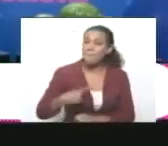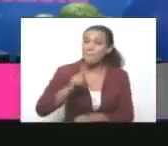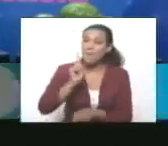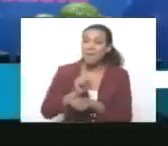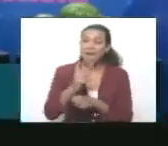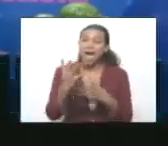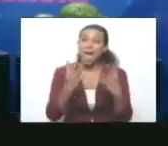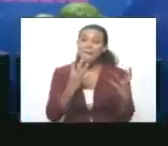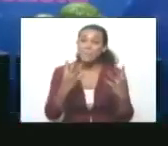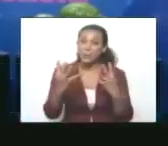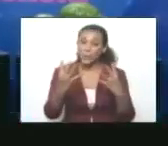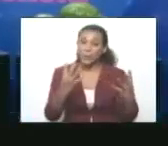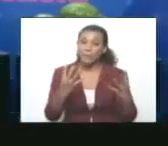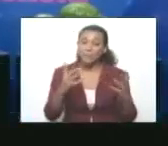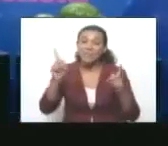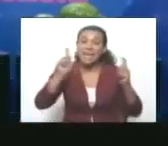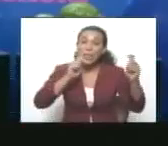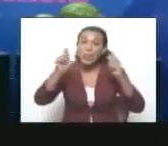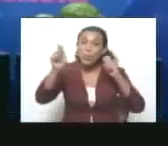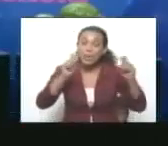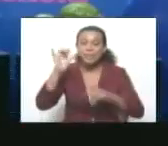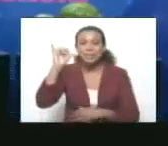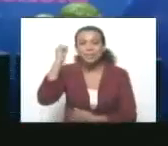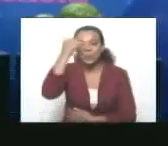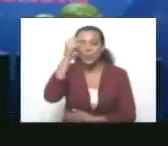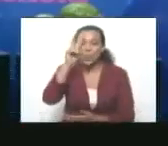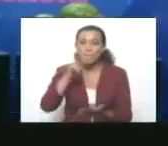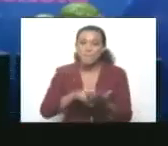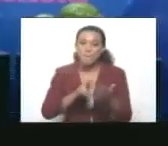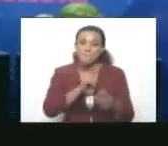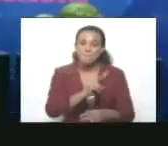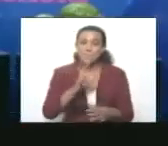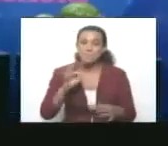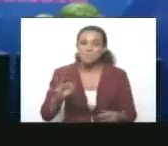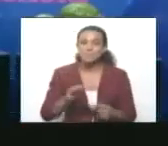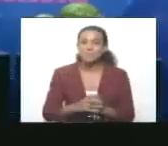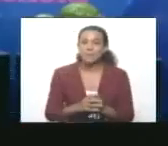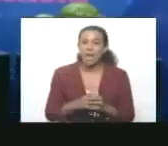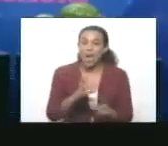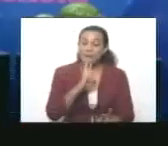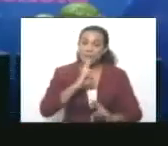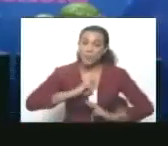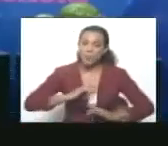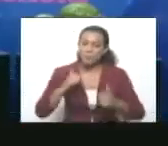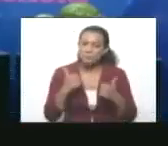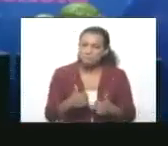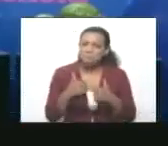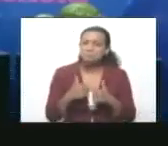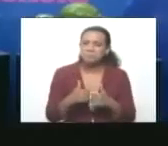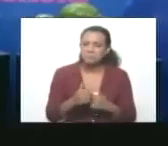Expo Ecoturismo y Aventura Yaracuy 2023, con unos resultados extraordinarios, mi comandante.